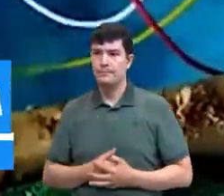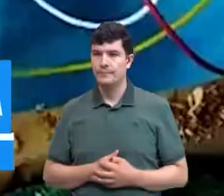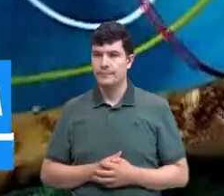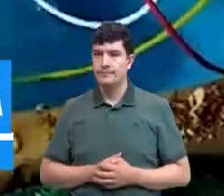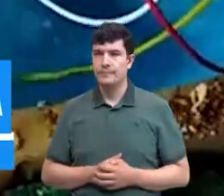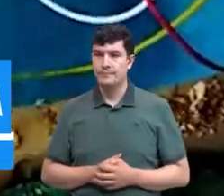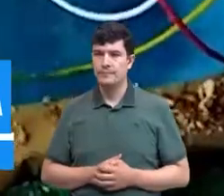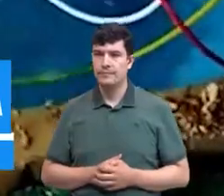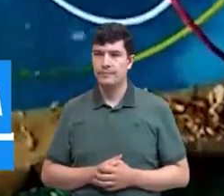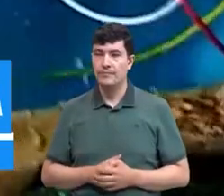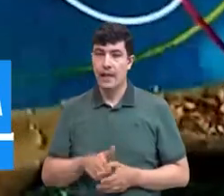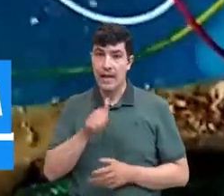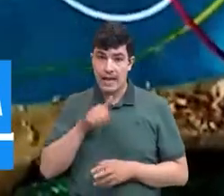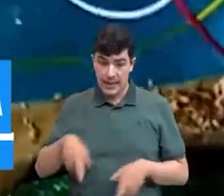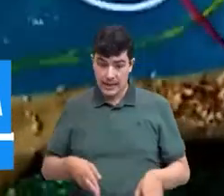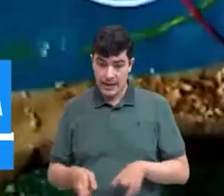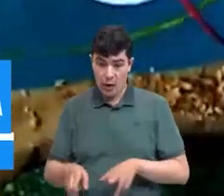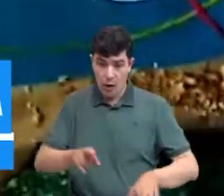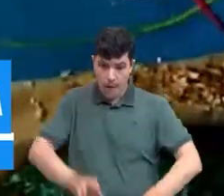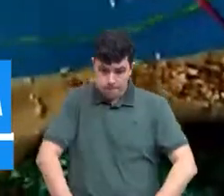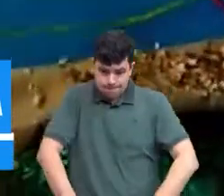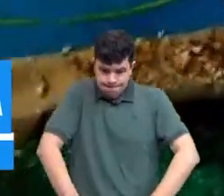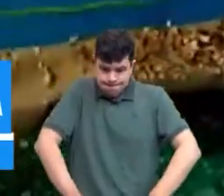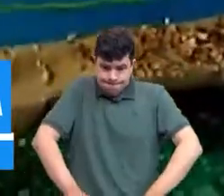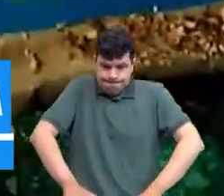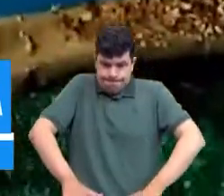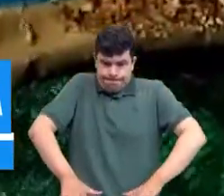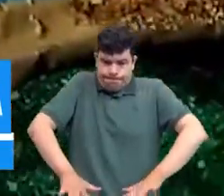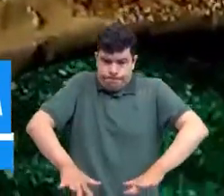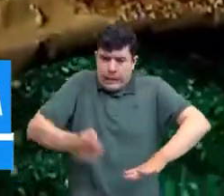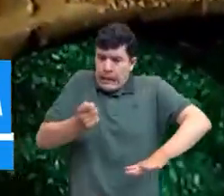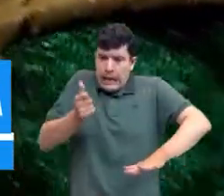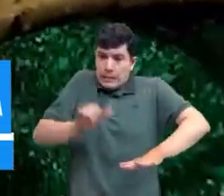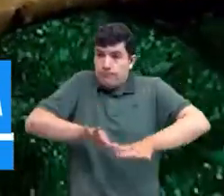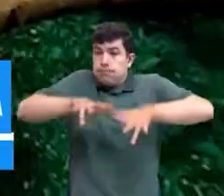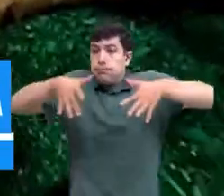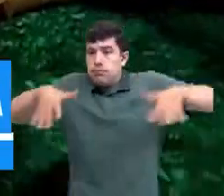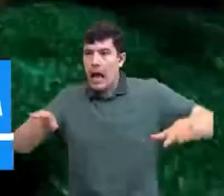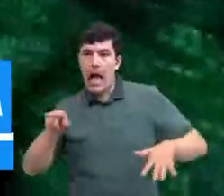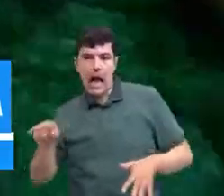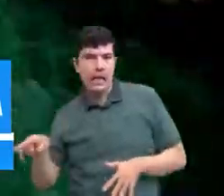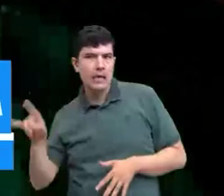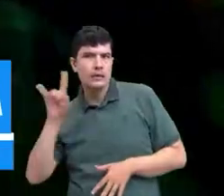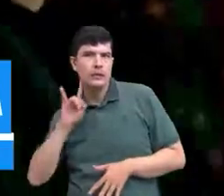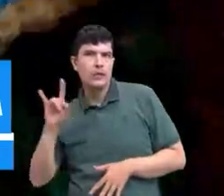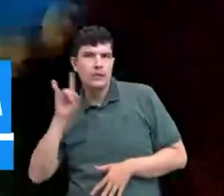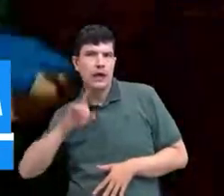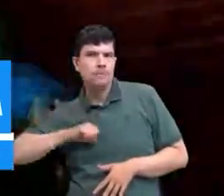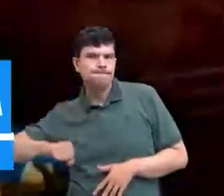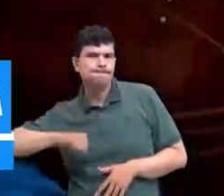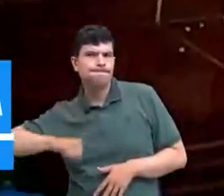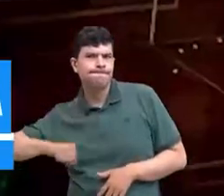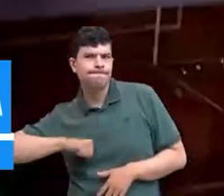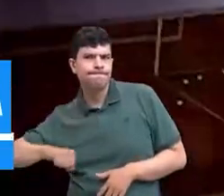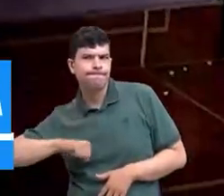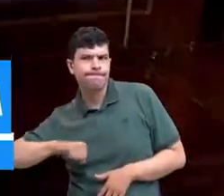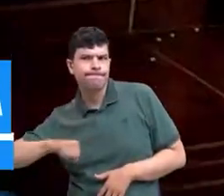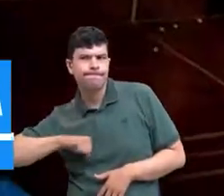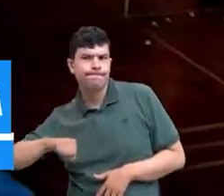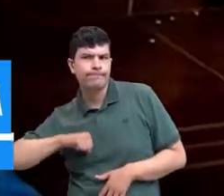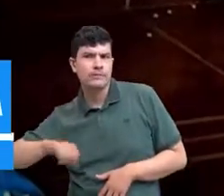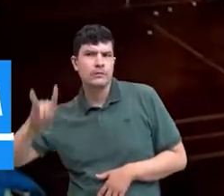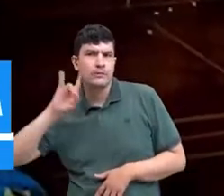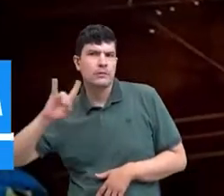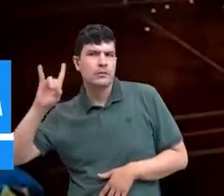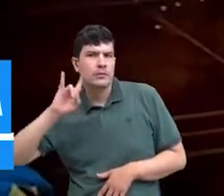al máximo nivel, se disparará una alarma que producirá un sonido